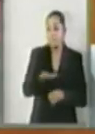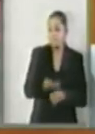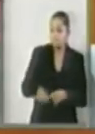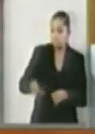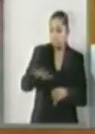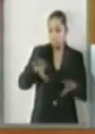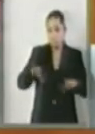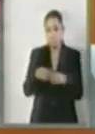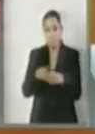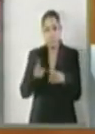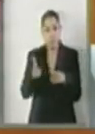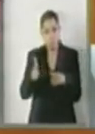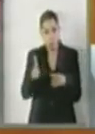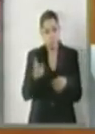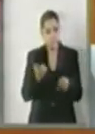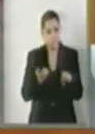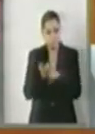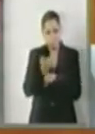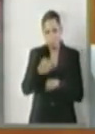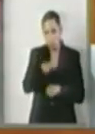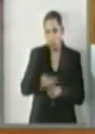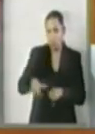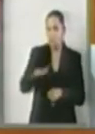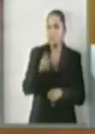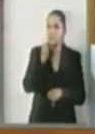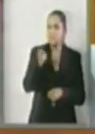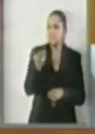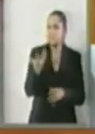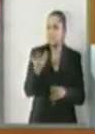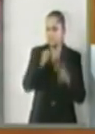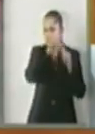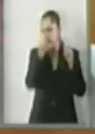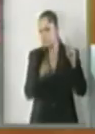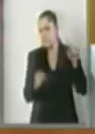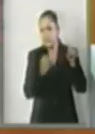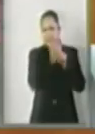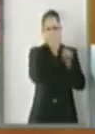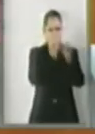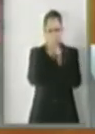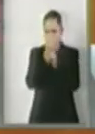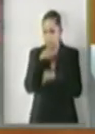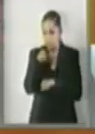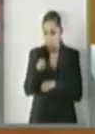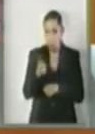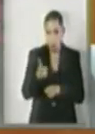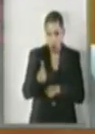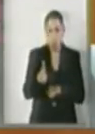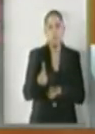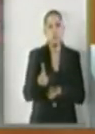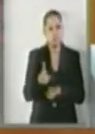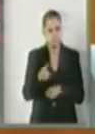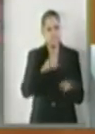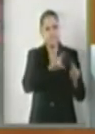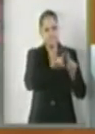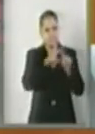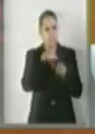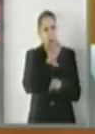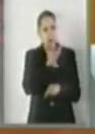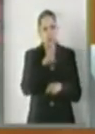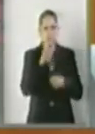de las principales entidades del país que atraen un monto significativo en inversión extranjera